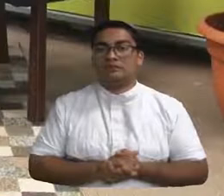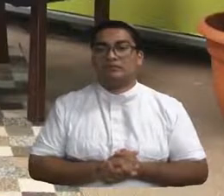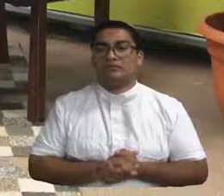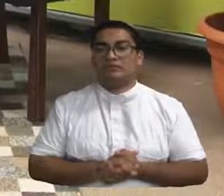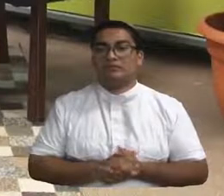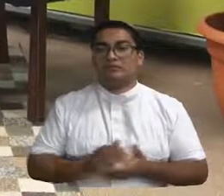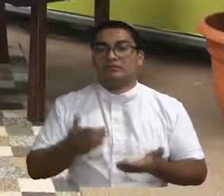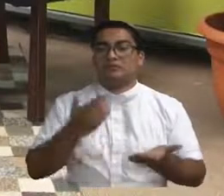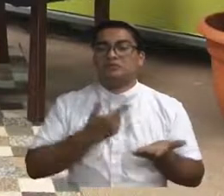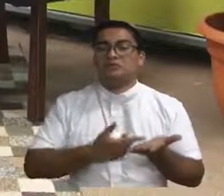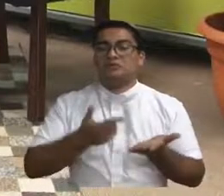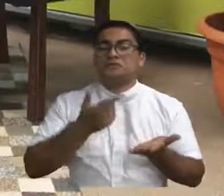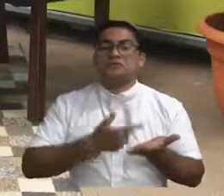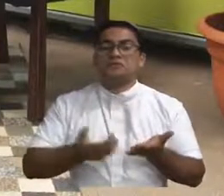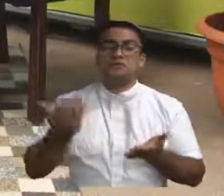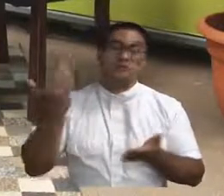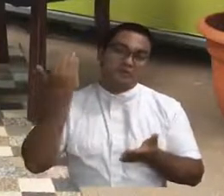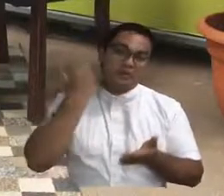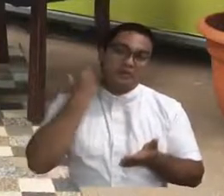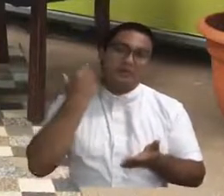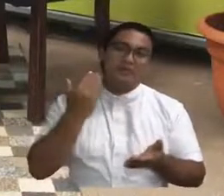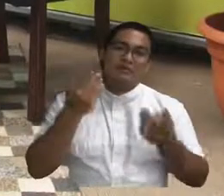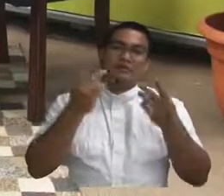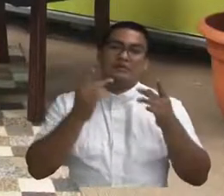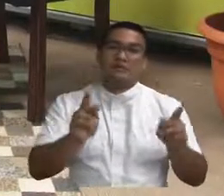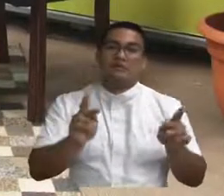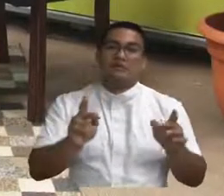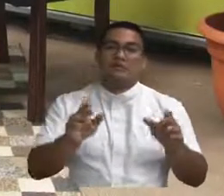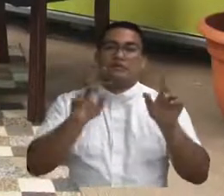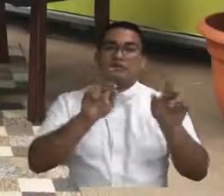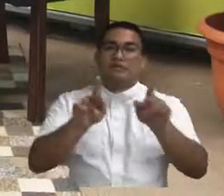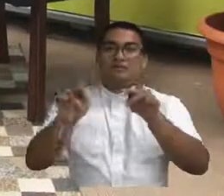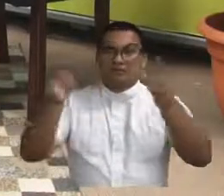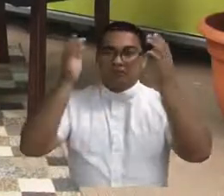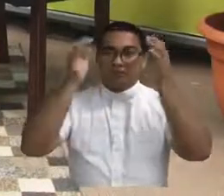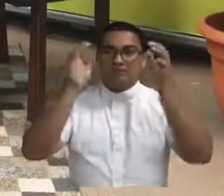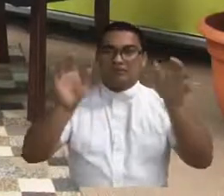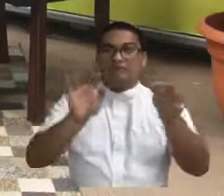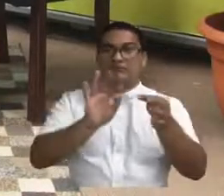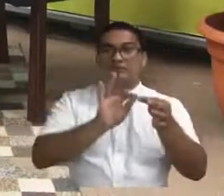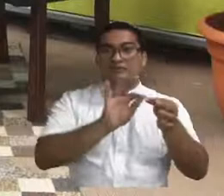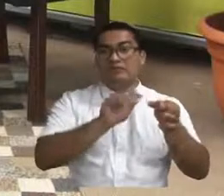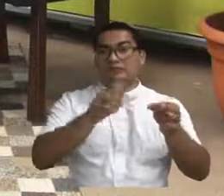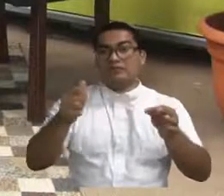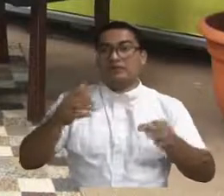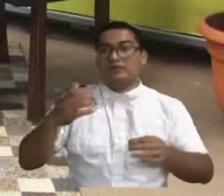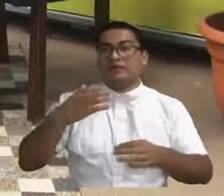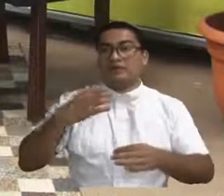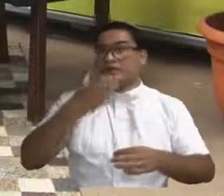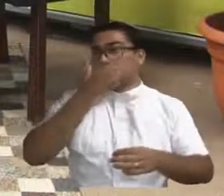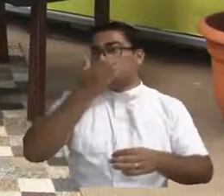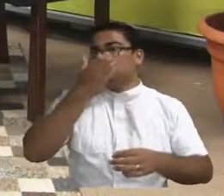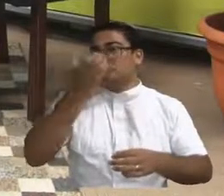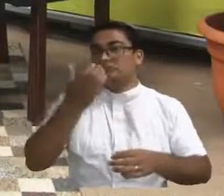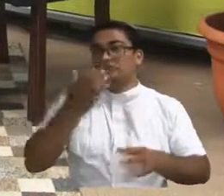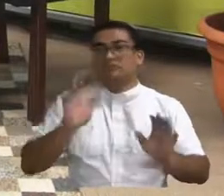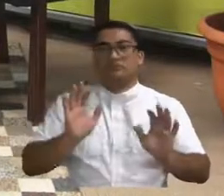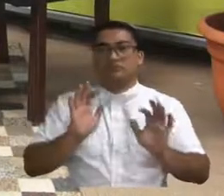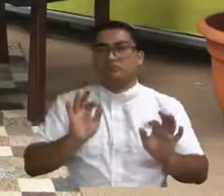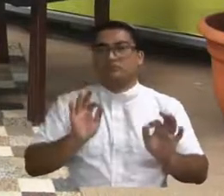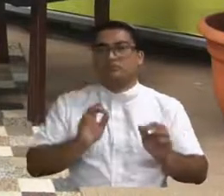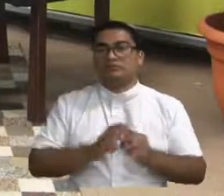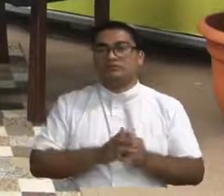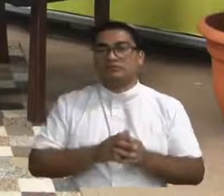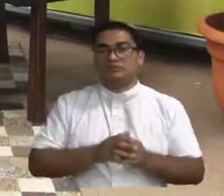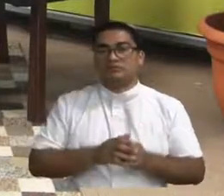un gasto de más. Lo que pasa es que tenemos esa cultura en nuestro país. Entonces usted recomienda fruta, por ejemplo. Si el mango, que sea, en vez de fresco mango, el mango...